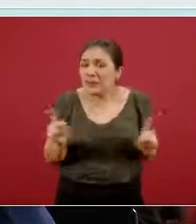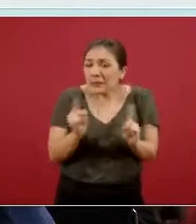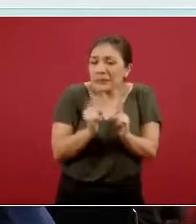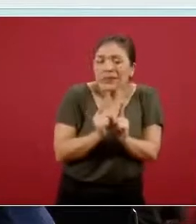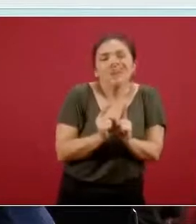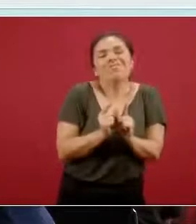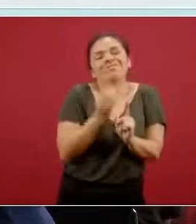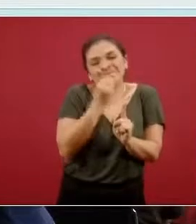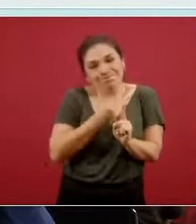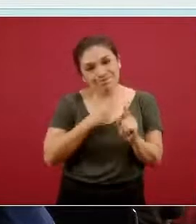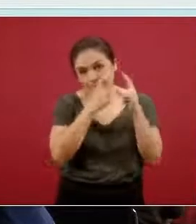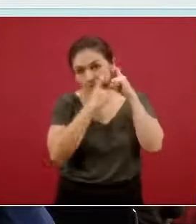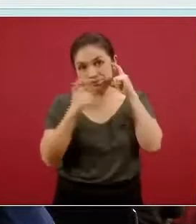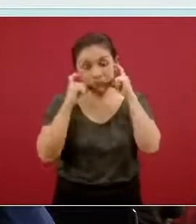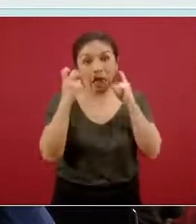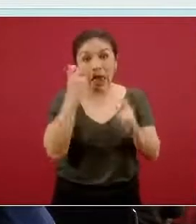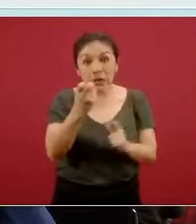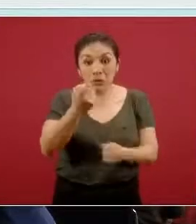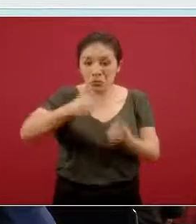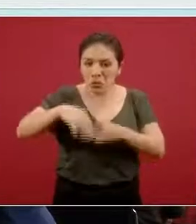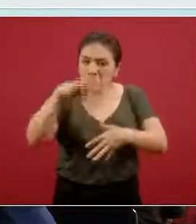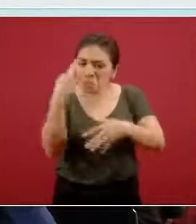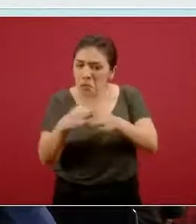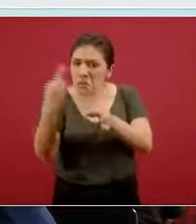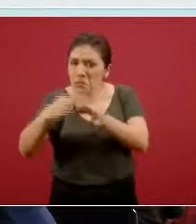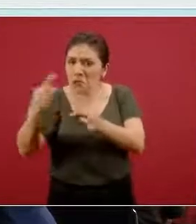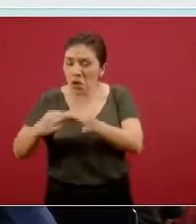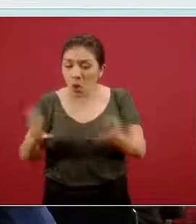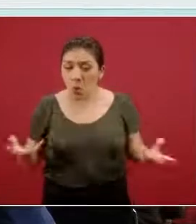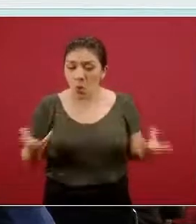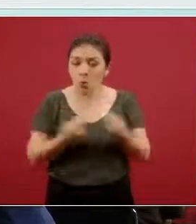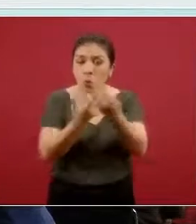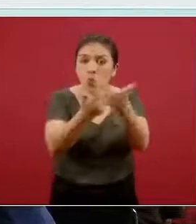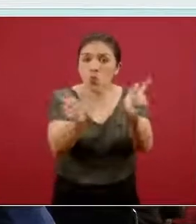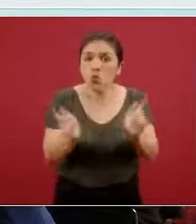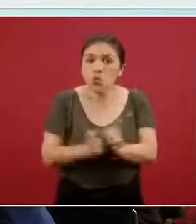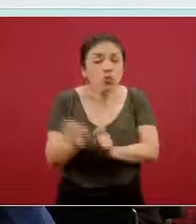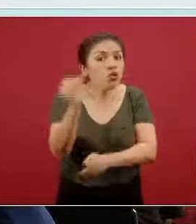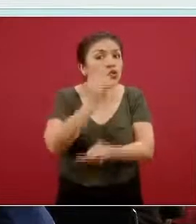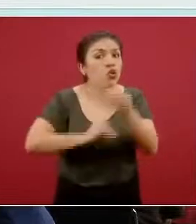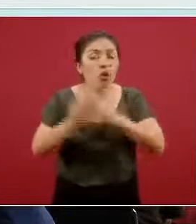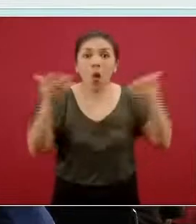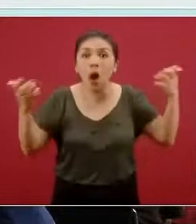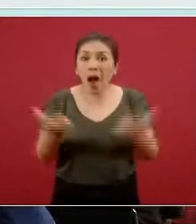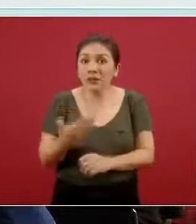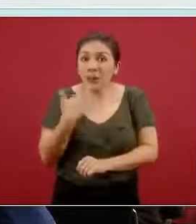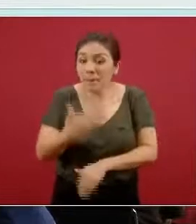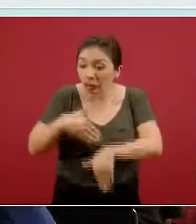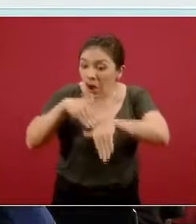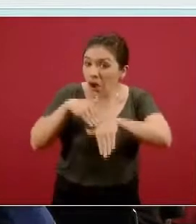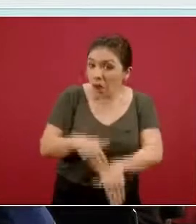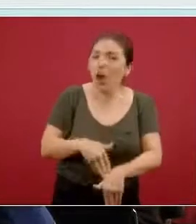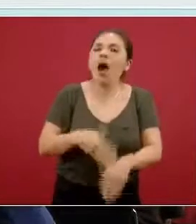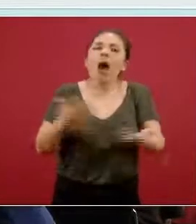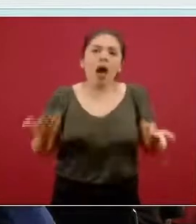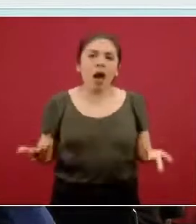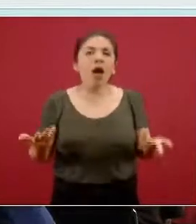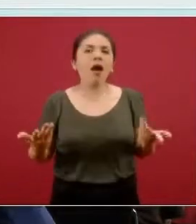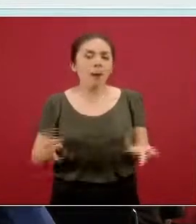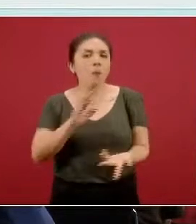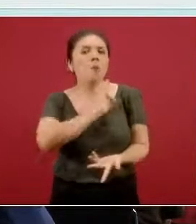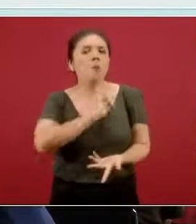sana distancia. Todo esto, si lo hacemos de manera colectiva, si lo hacemos toda la población, entonces podremos